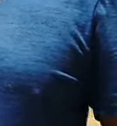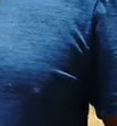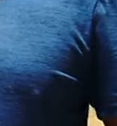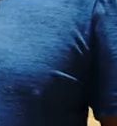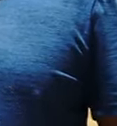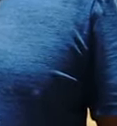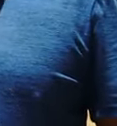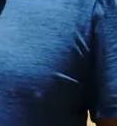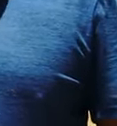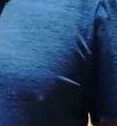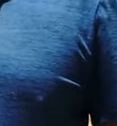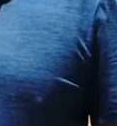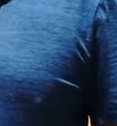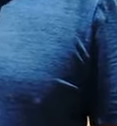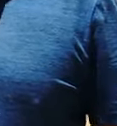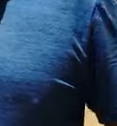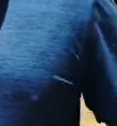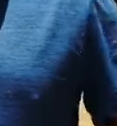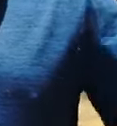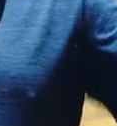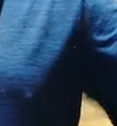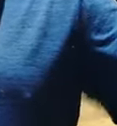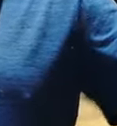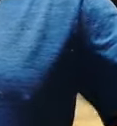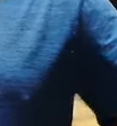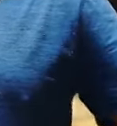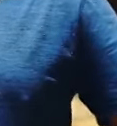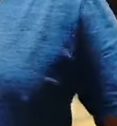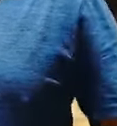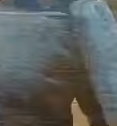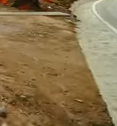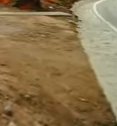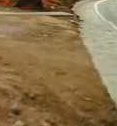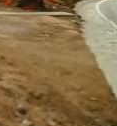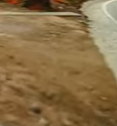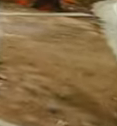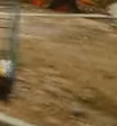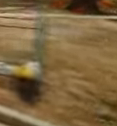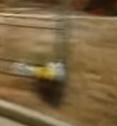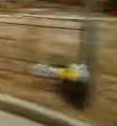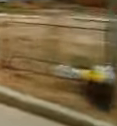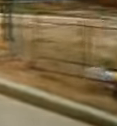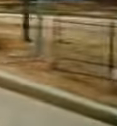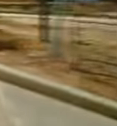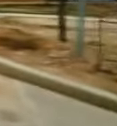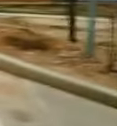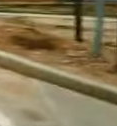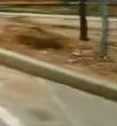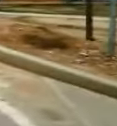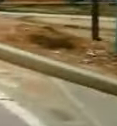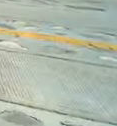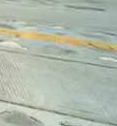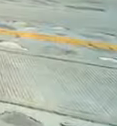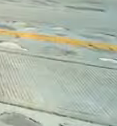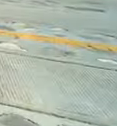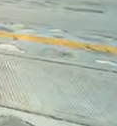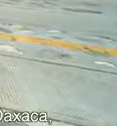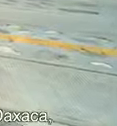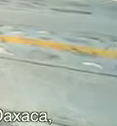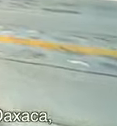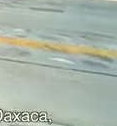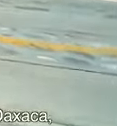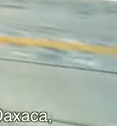Realmente estamos viviendo esta transformación y lo tenemos presente. Debido a los múltiples beneficios obtenidos por la